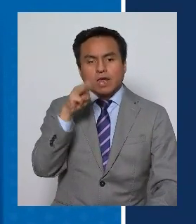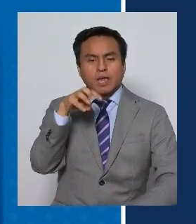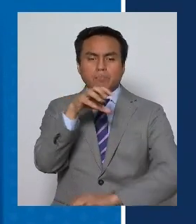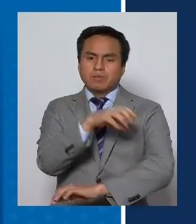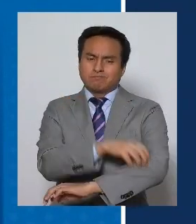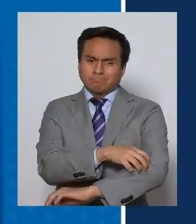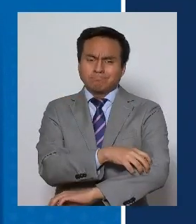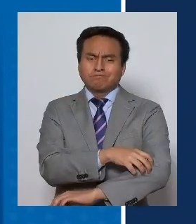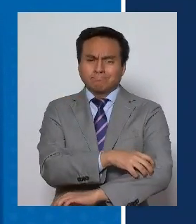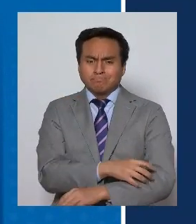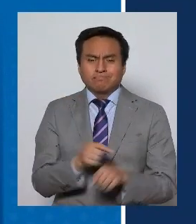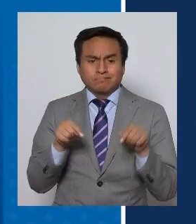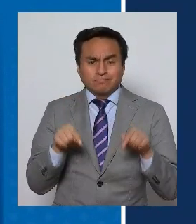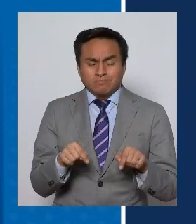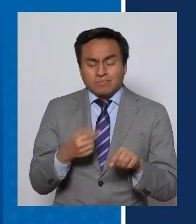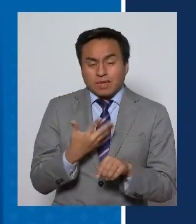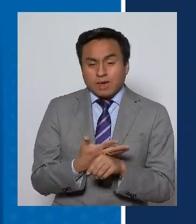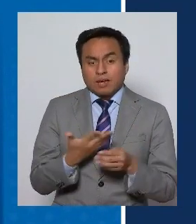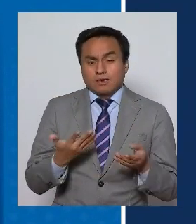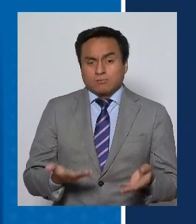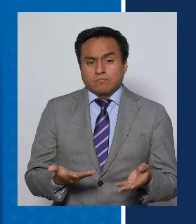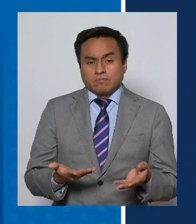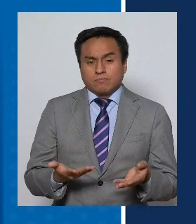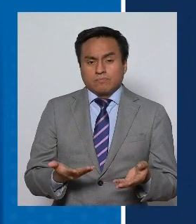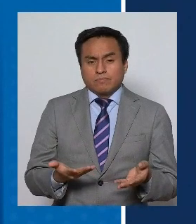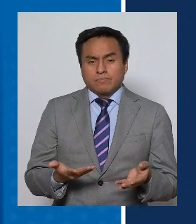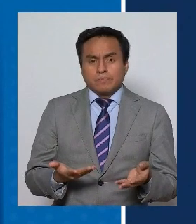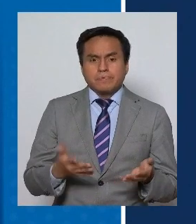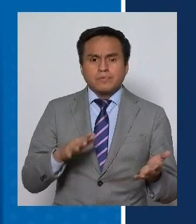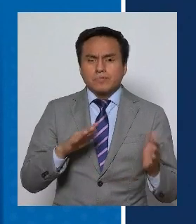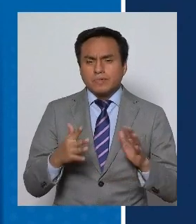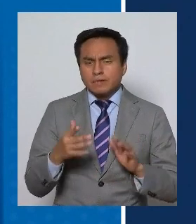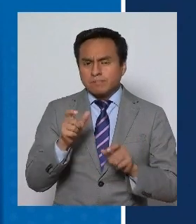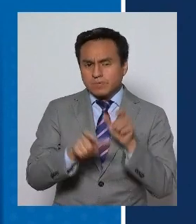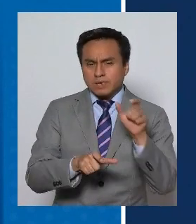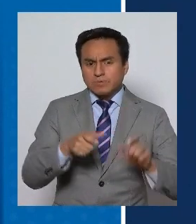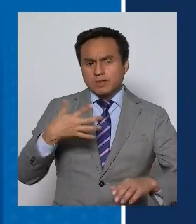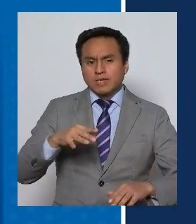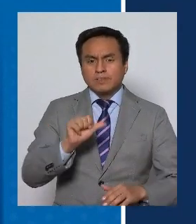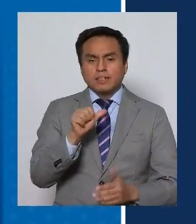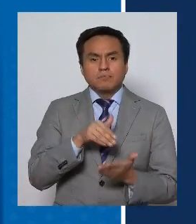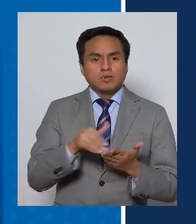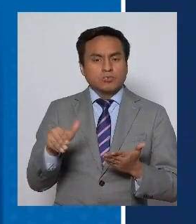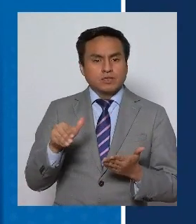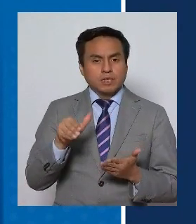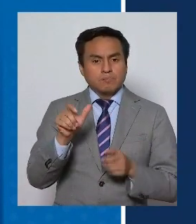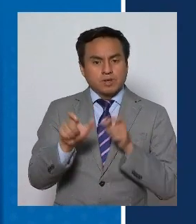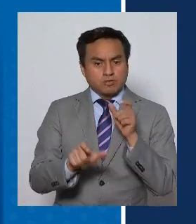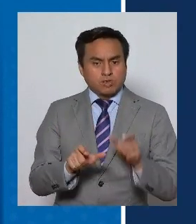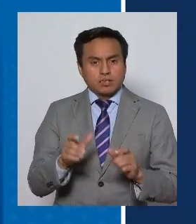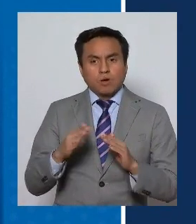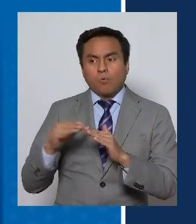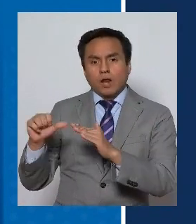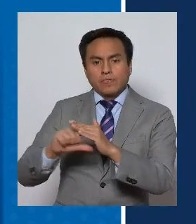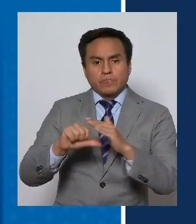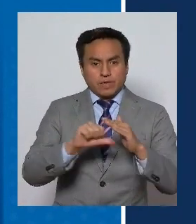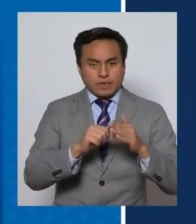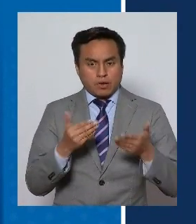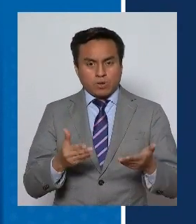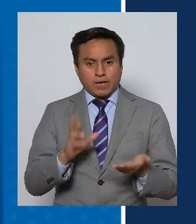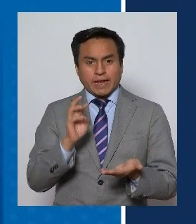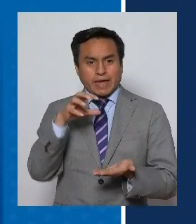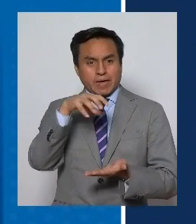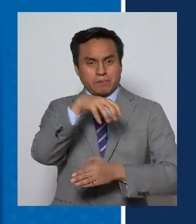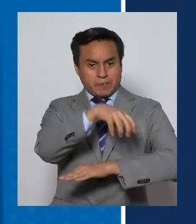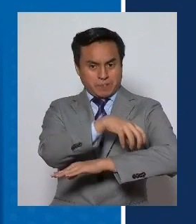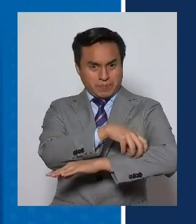metropolitana, donde hoy día tenemos a un número importante, más de 6 millones de personas en cuarentena, pero también